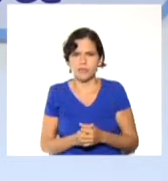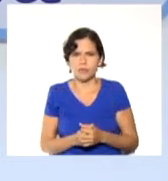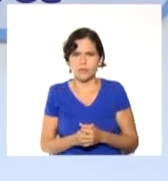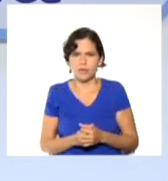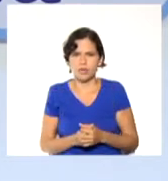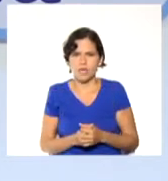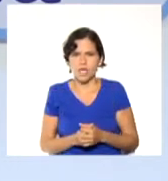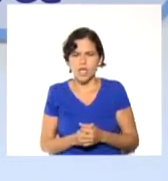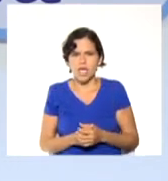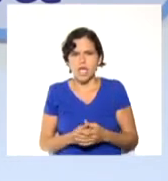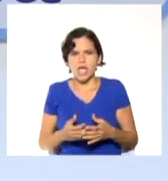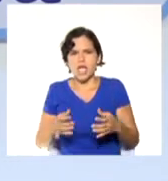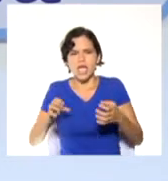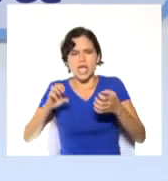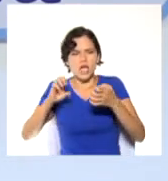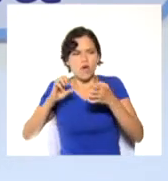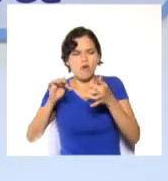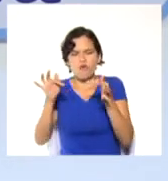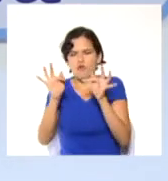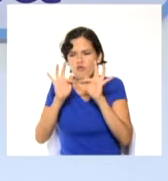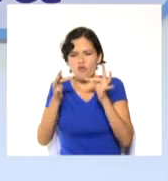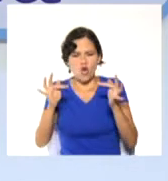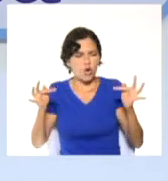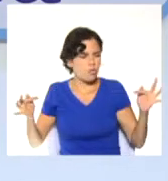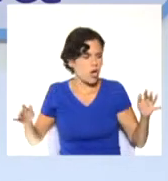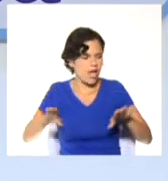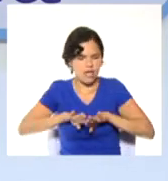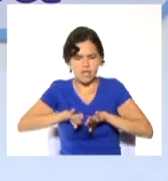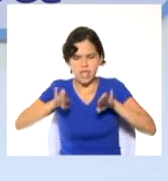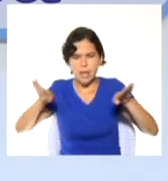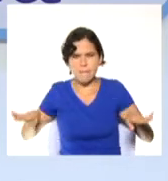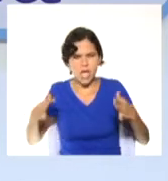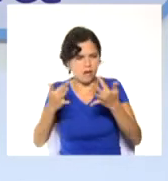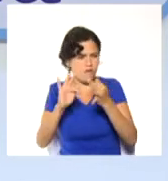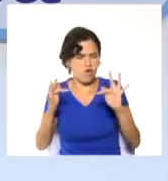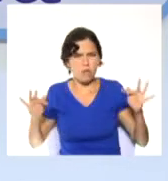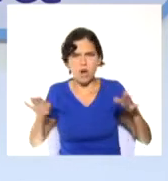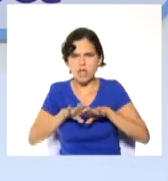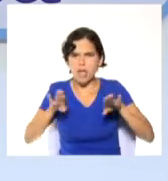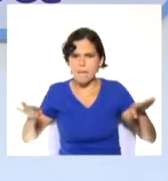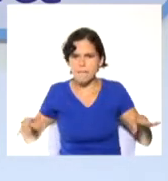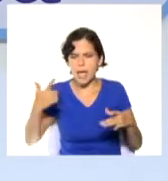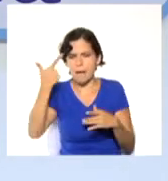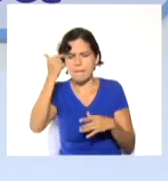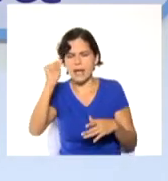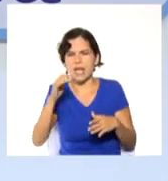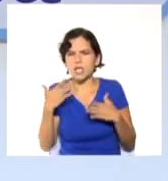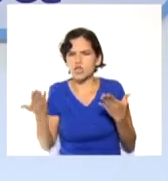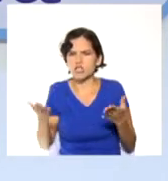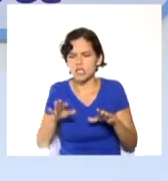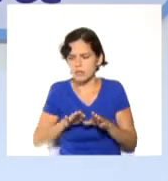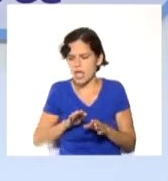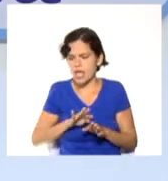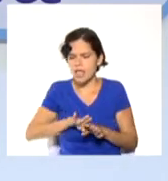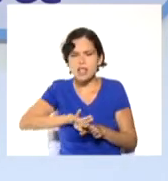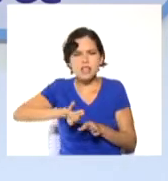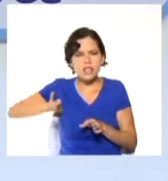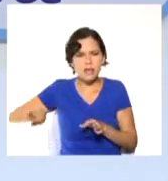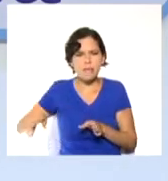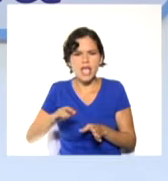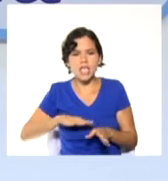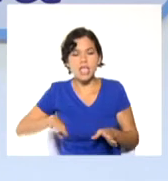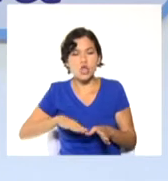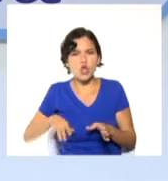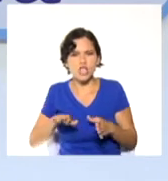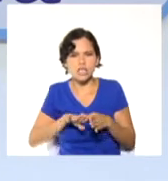de despeje. La clase pasada hablábamos sobre fórmula de despeje, para qué nos servía el despeje en nuestra vida cotidiana, de dónde sale